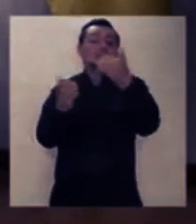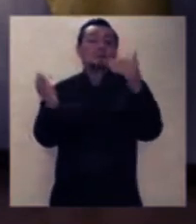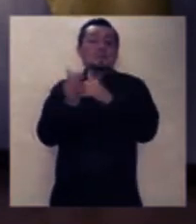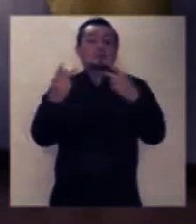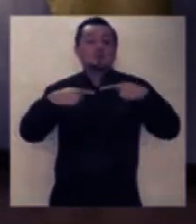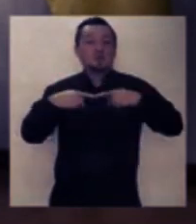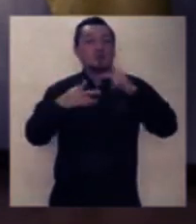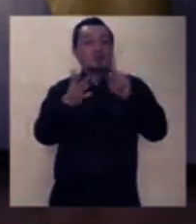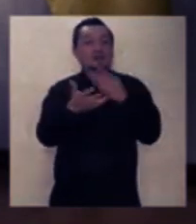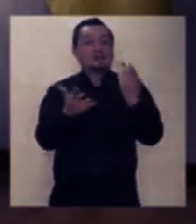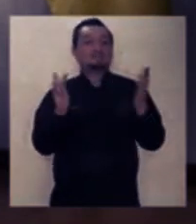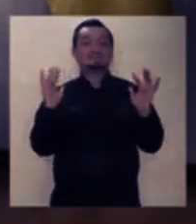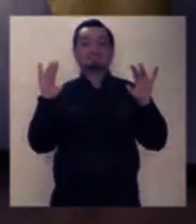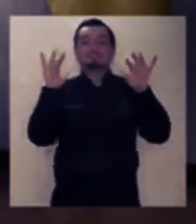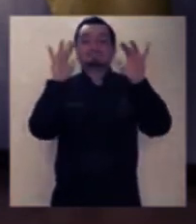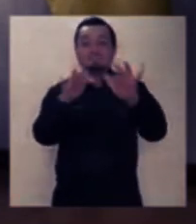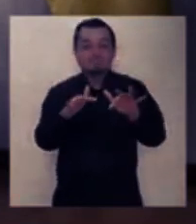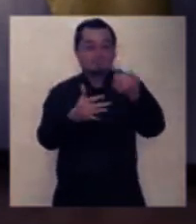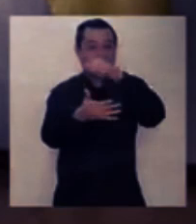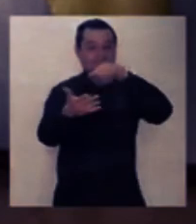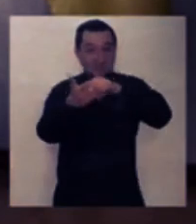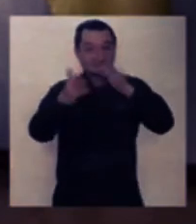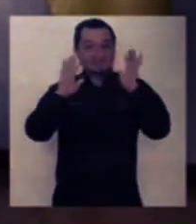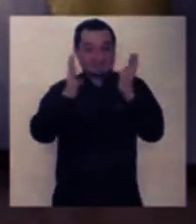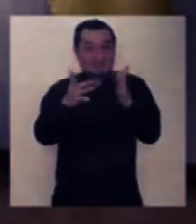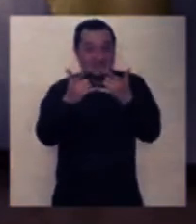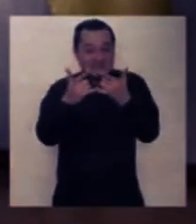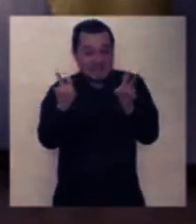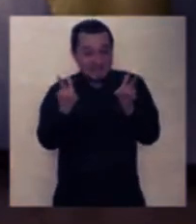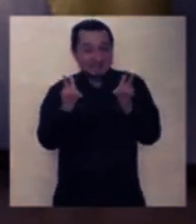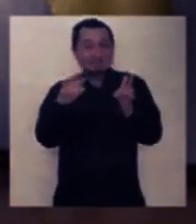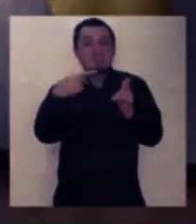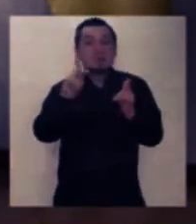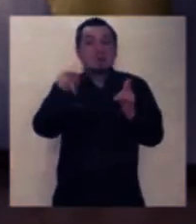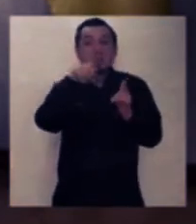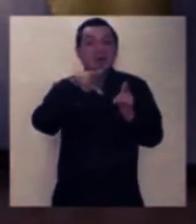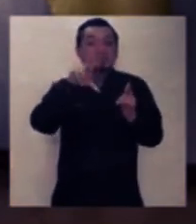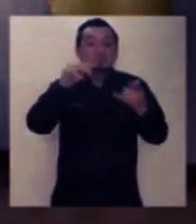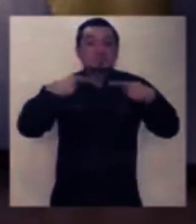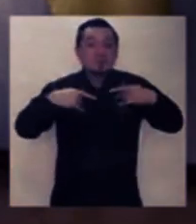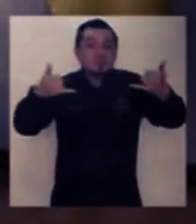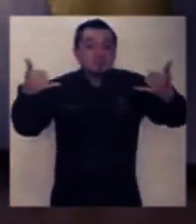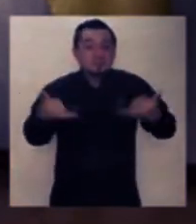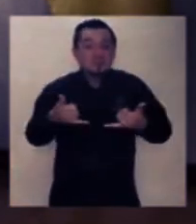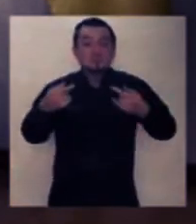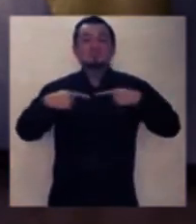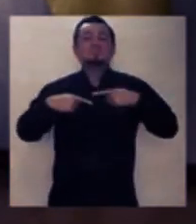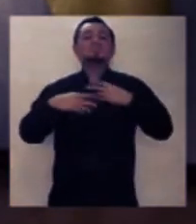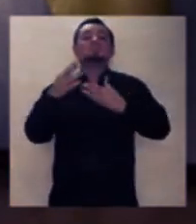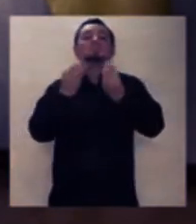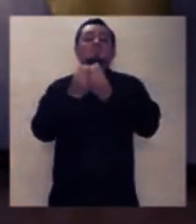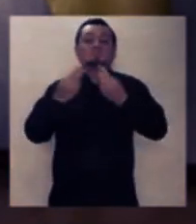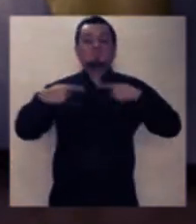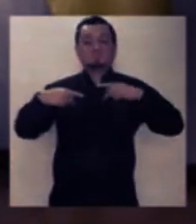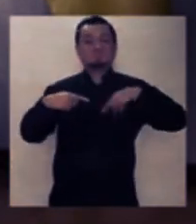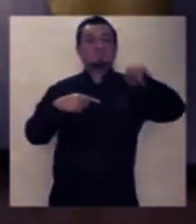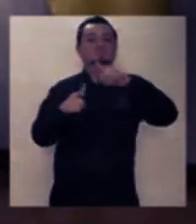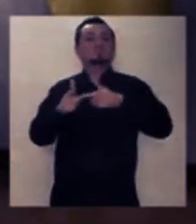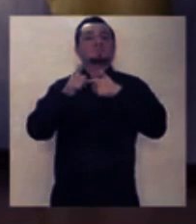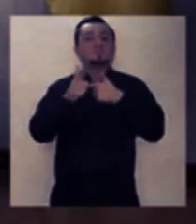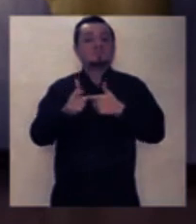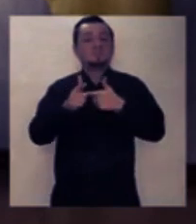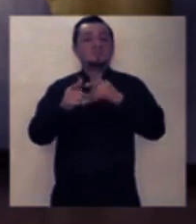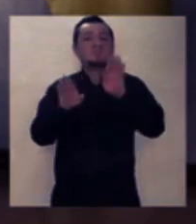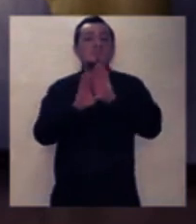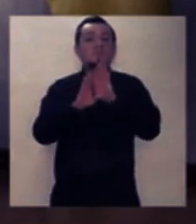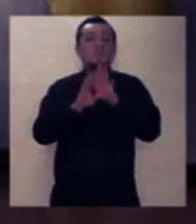alrededor de 600,000 trabajadores que laboran en estos sectores. No es asunto menor. Queremos que todos podamos regresar a trabajar, pero